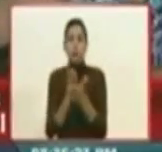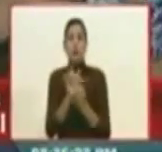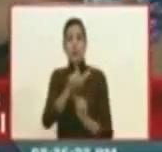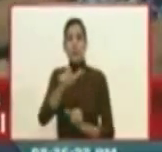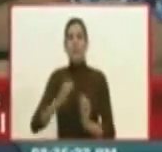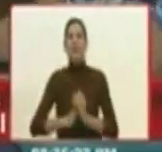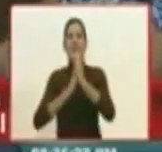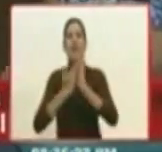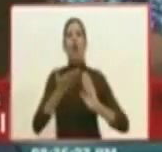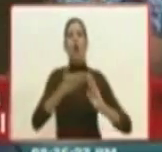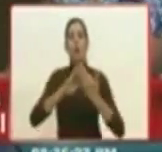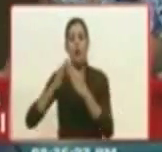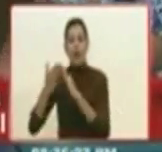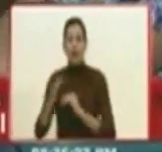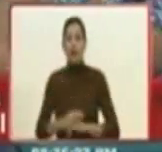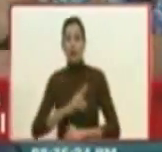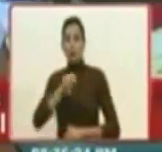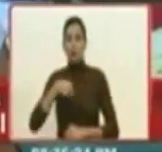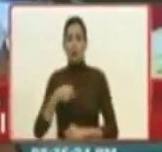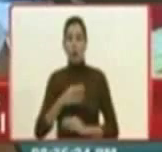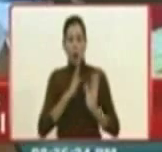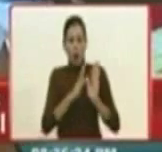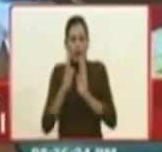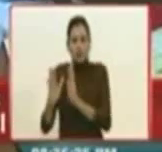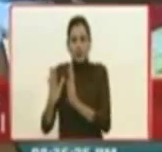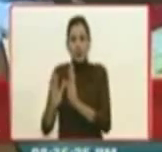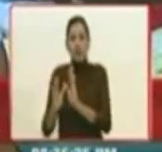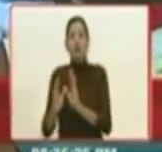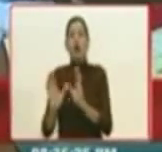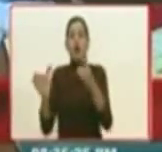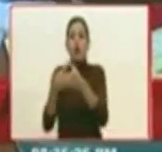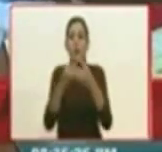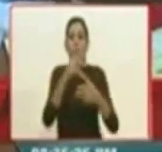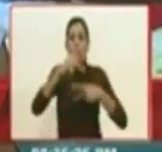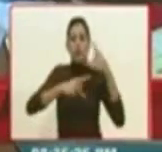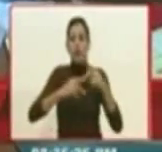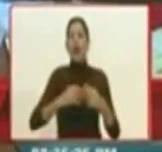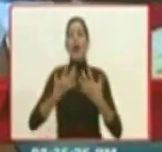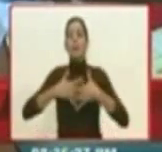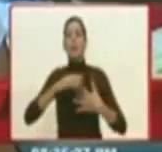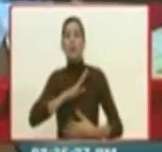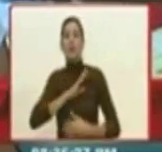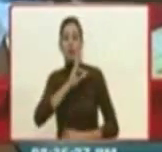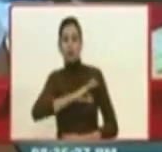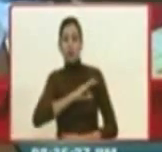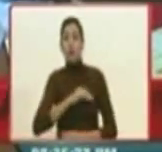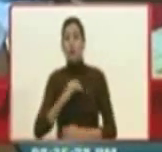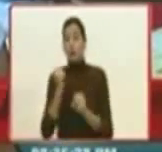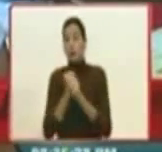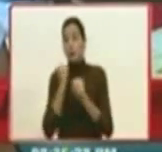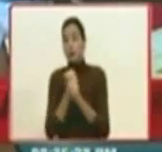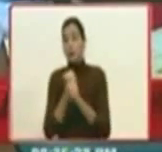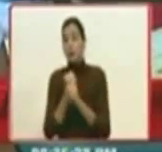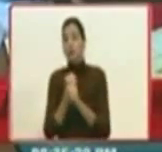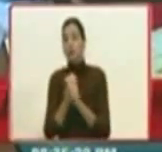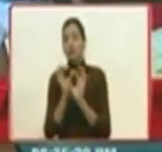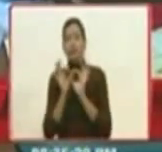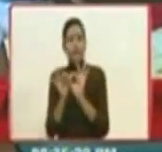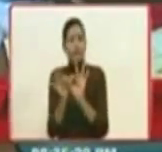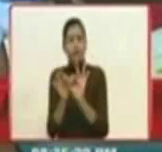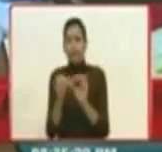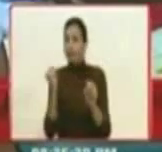comuneros. Nosotros, el pueblo además organizado en unidades productivas, en empresas de propiedad social, venimos trabajando de la mano